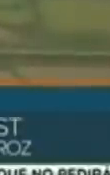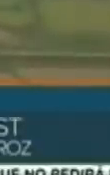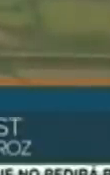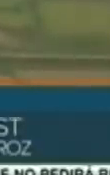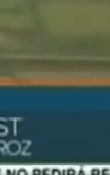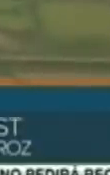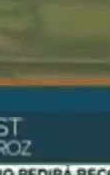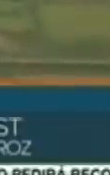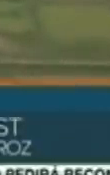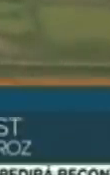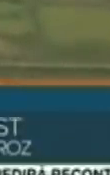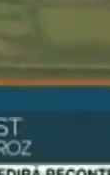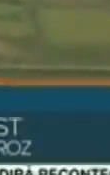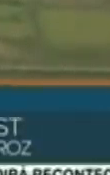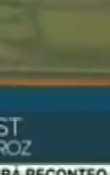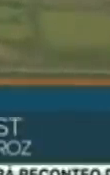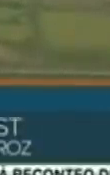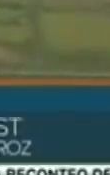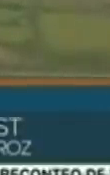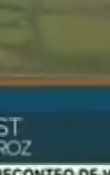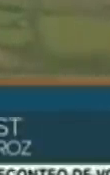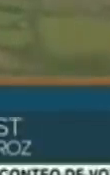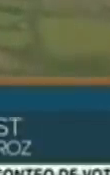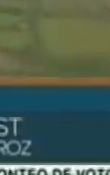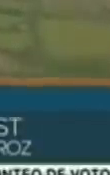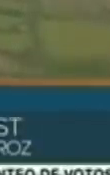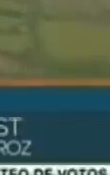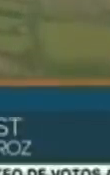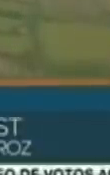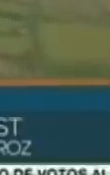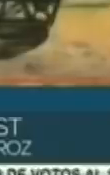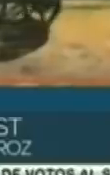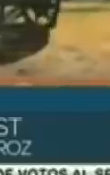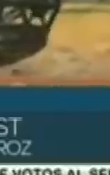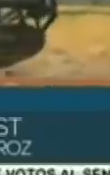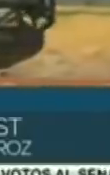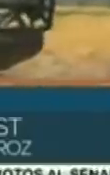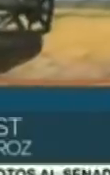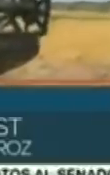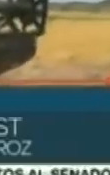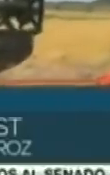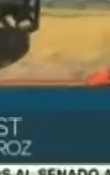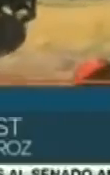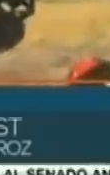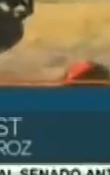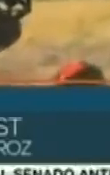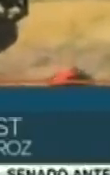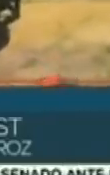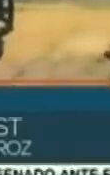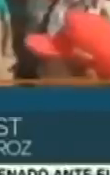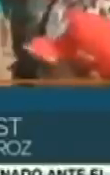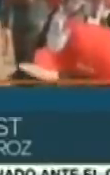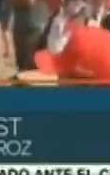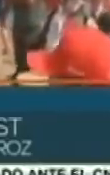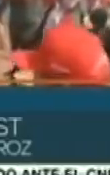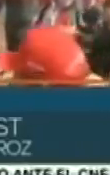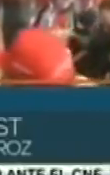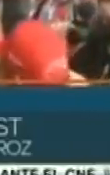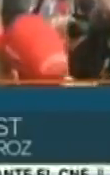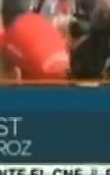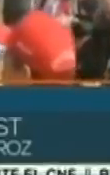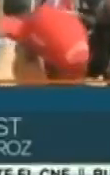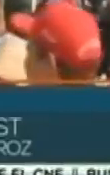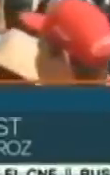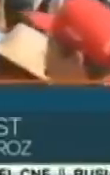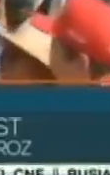296 familias fueron responsables por 15.000 toneladas de arroz en casi 3.200 hectáreas. El mayor productor de arroz